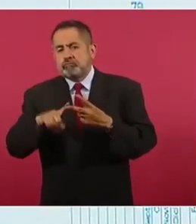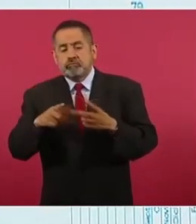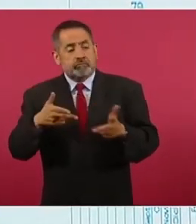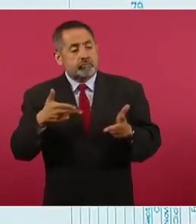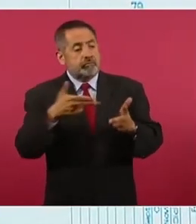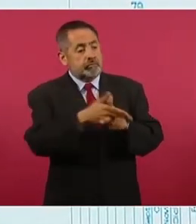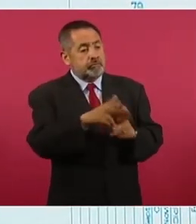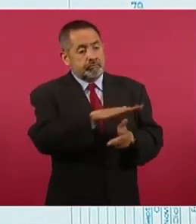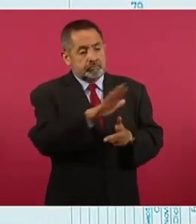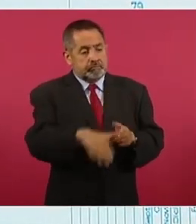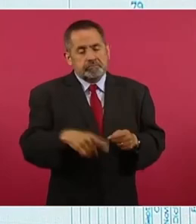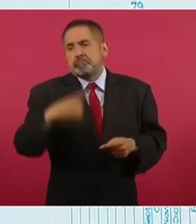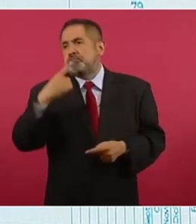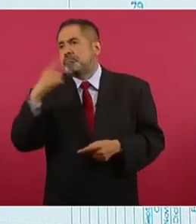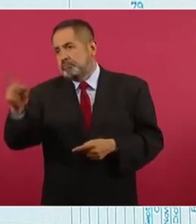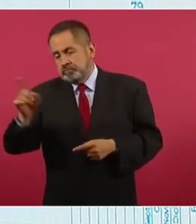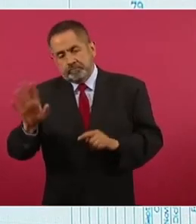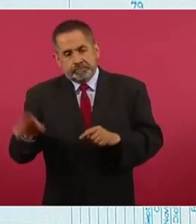homicidio